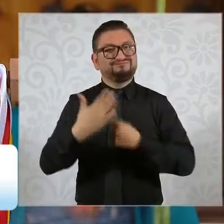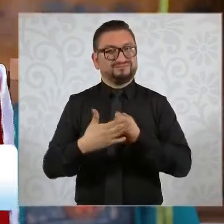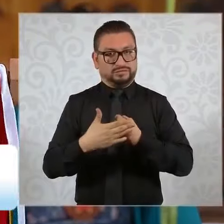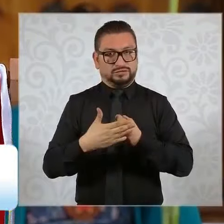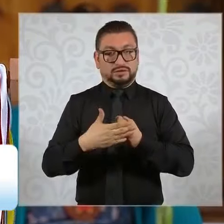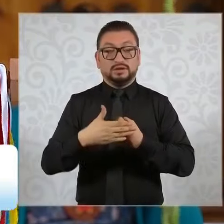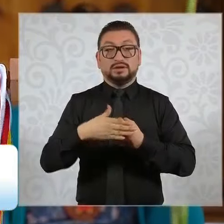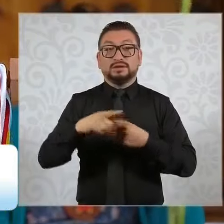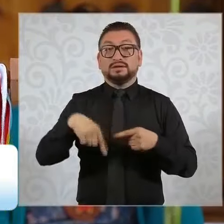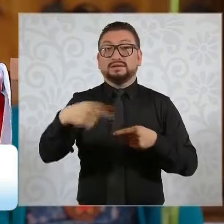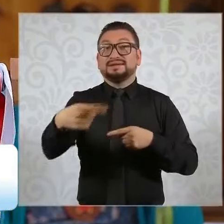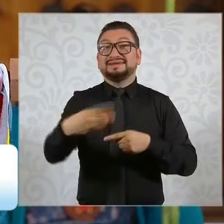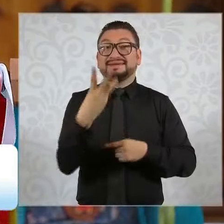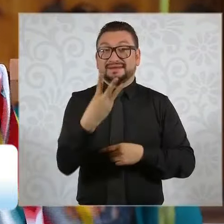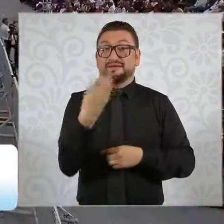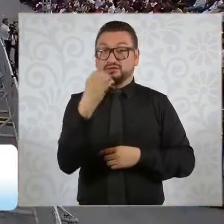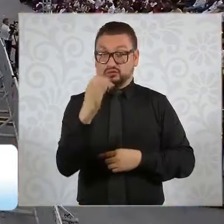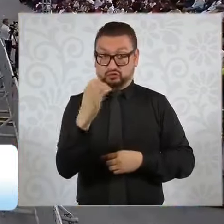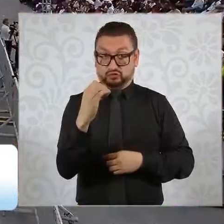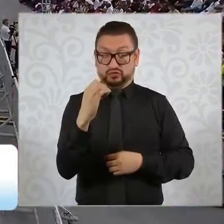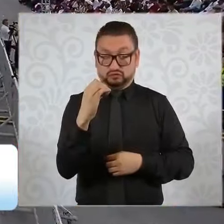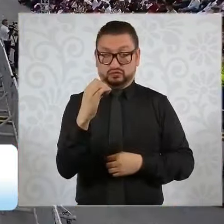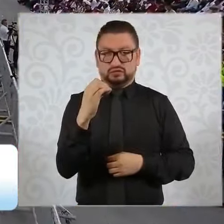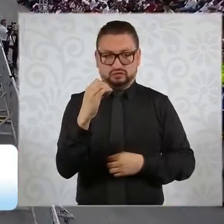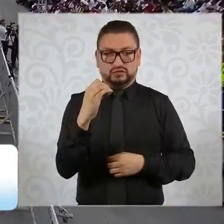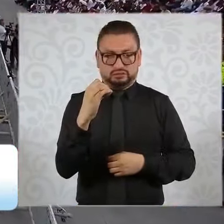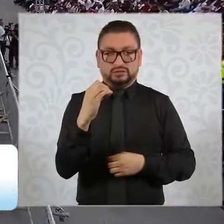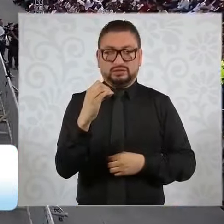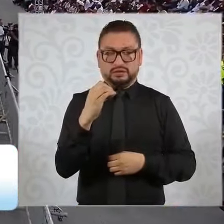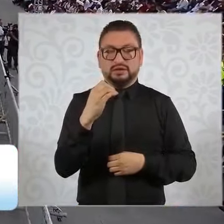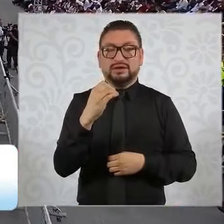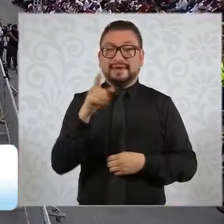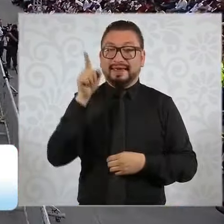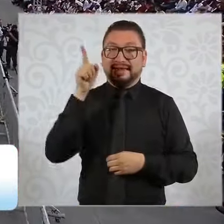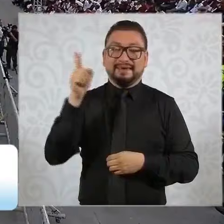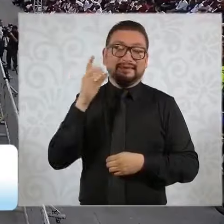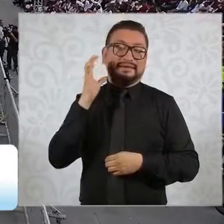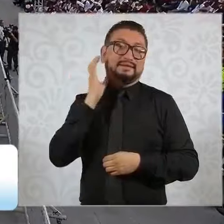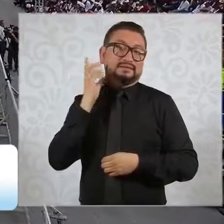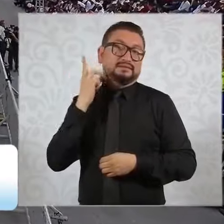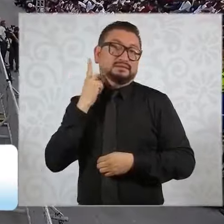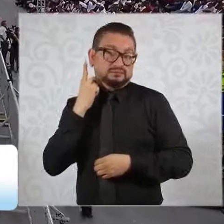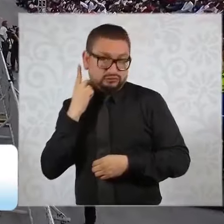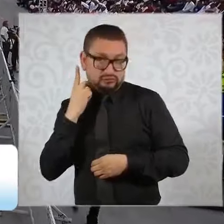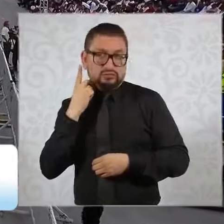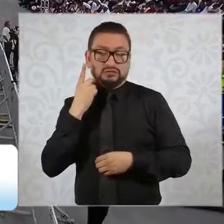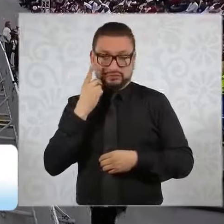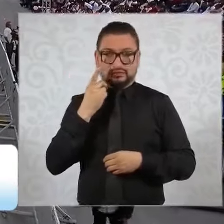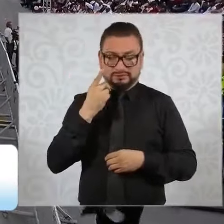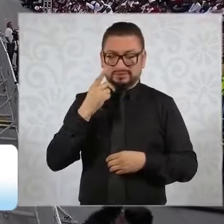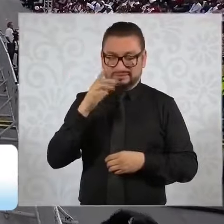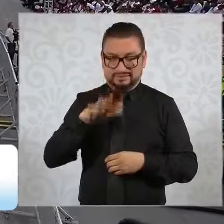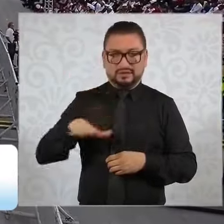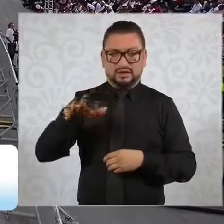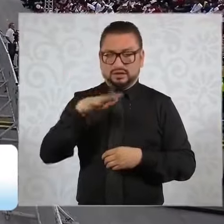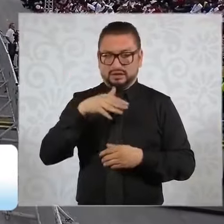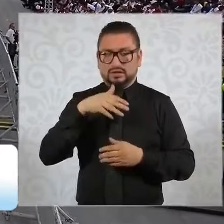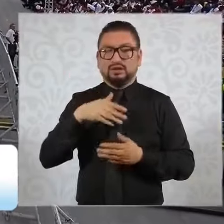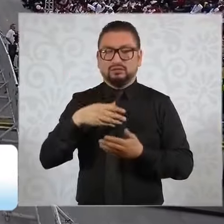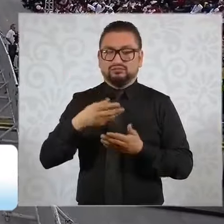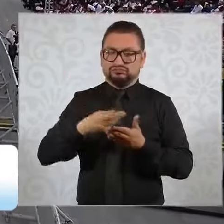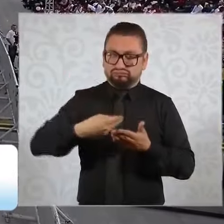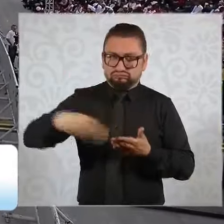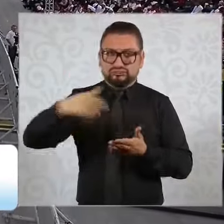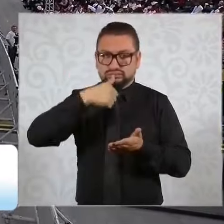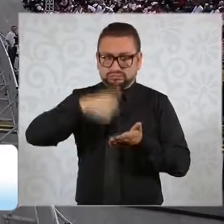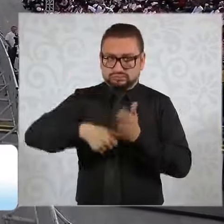Pasado mañana, el 3 de octubre, enviaremos al Congreso de la Unión un